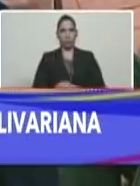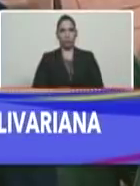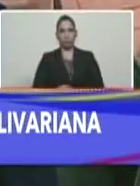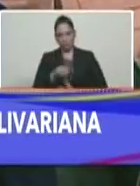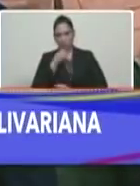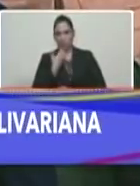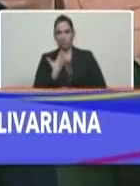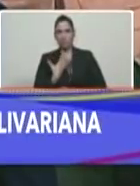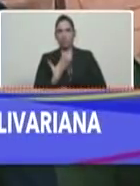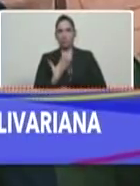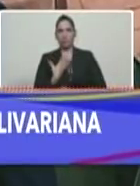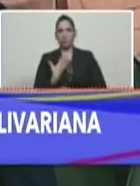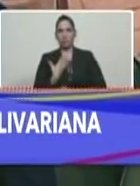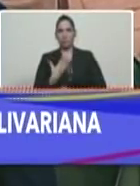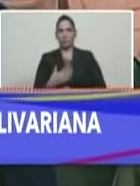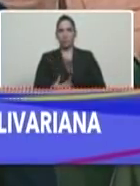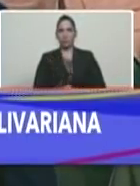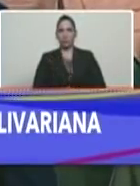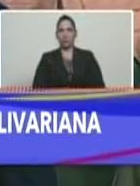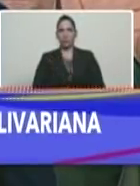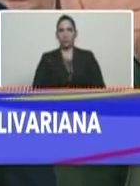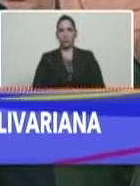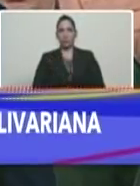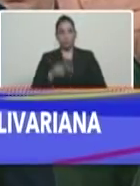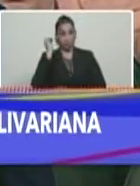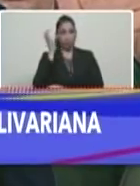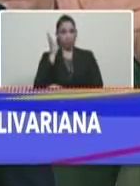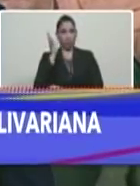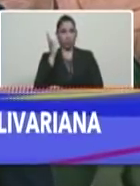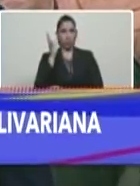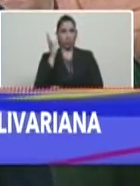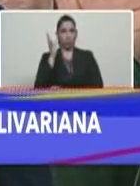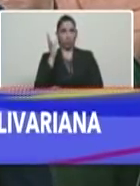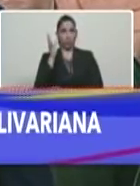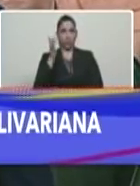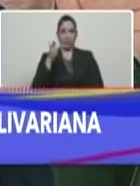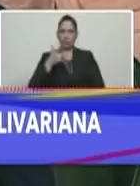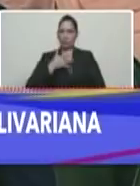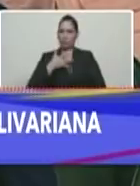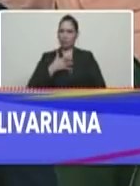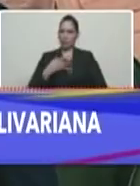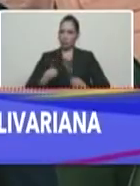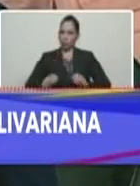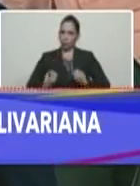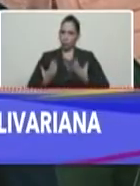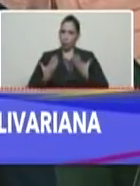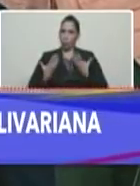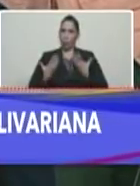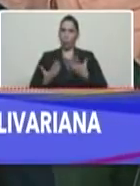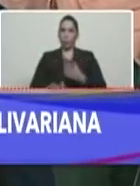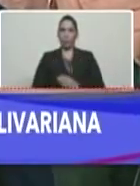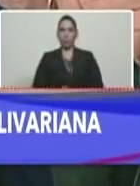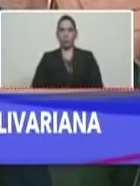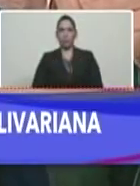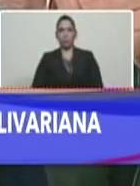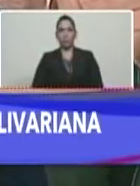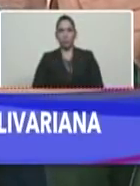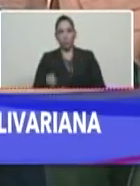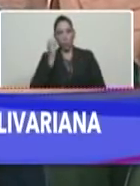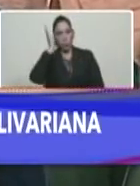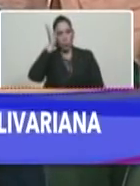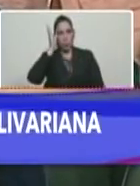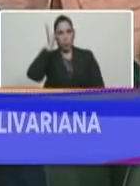bien. Ha sido un acto lleno de sentimiento, de mucha